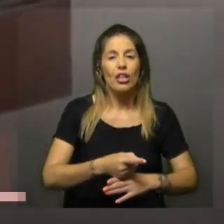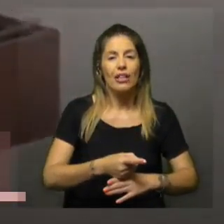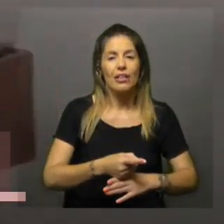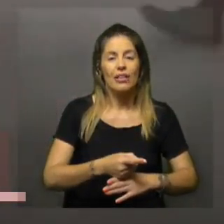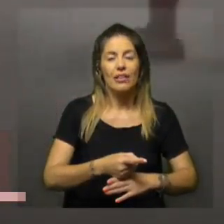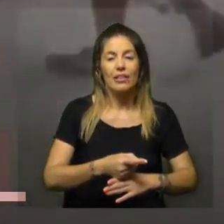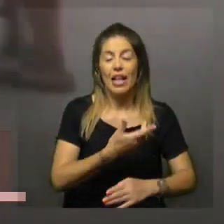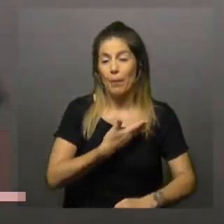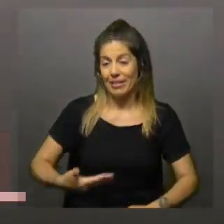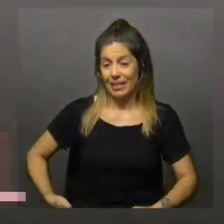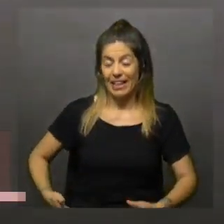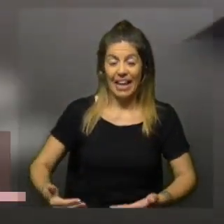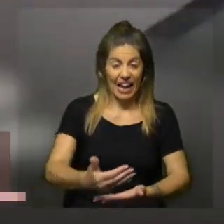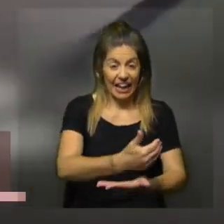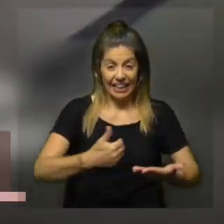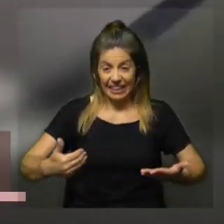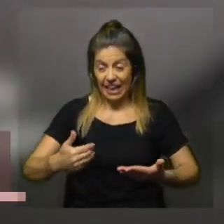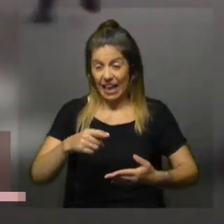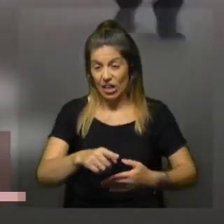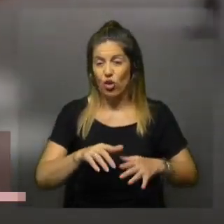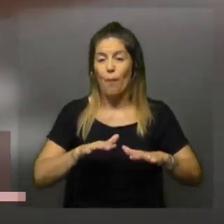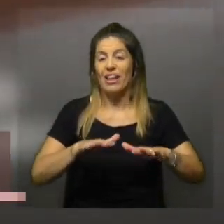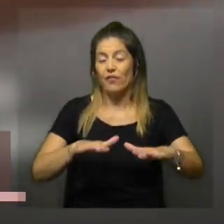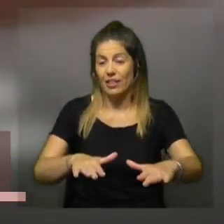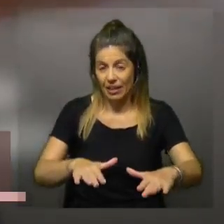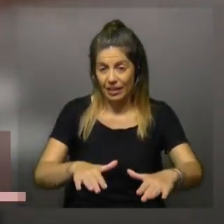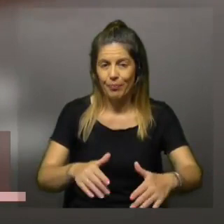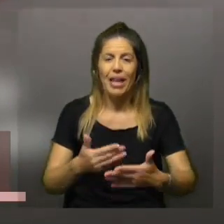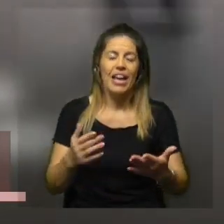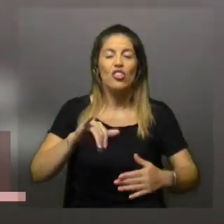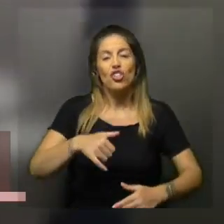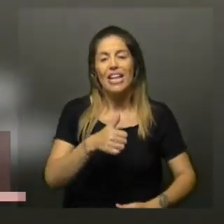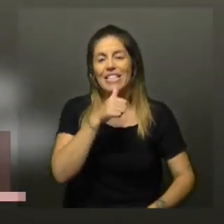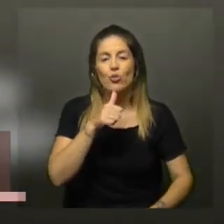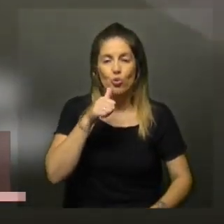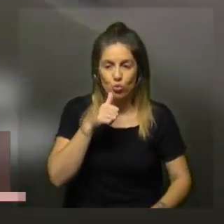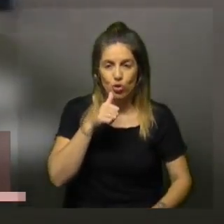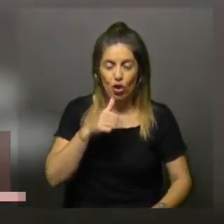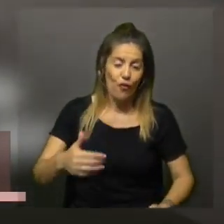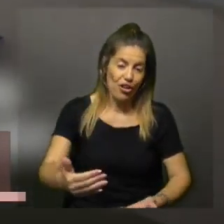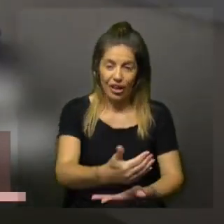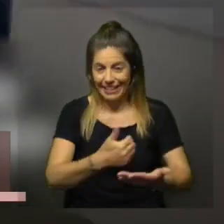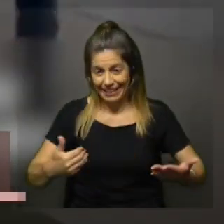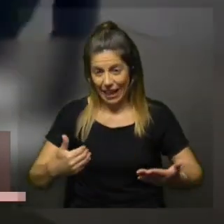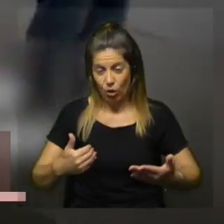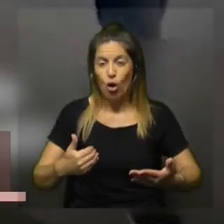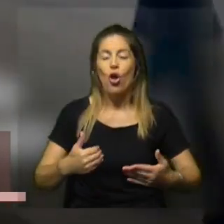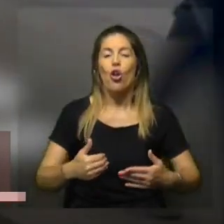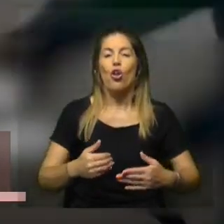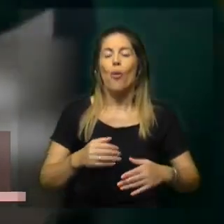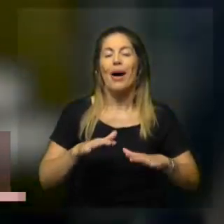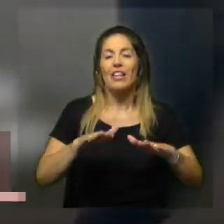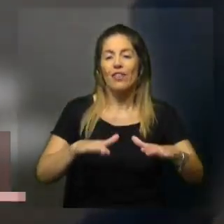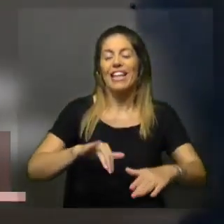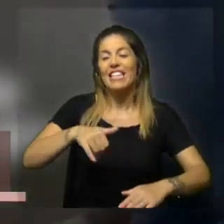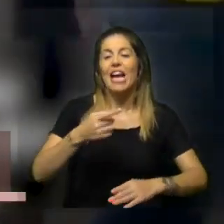era retirar a esos manifestantes. No obstante, eso ya fue resuelto, fueron retirados los manifestantes y ya hay una orden de que no van a